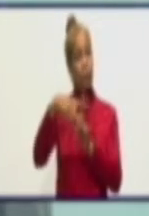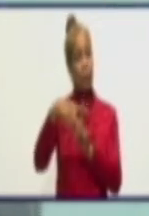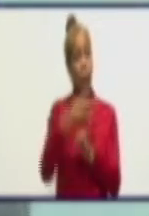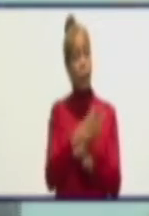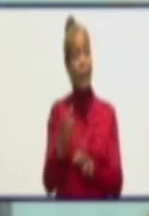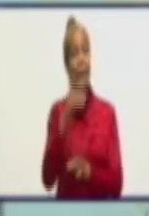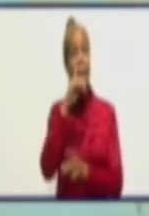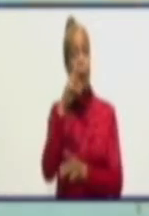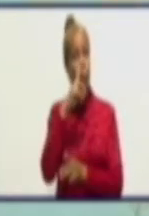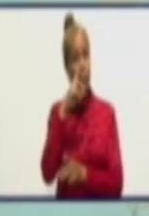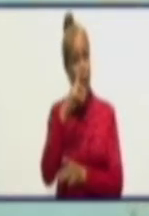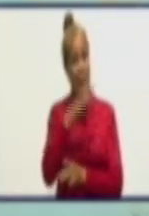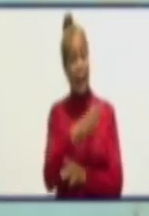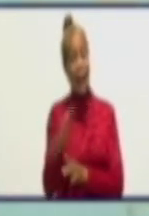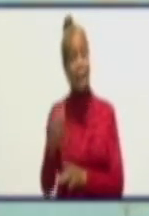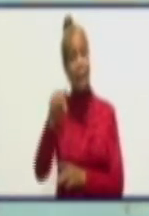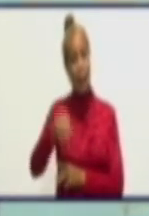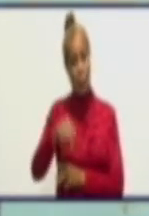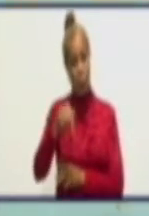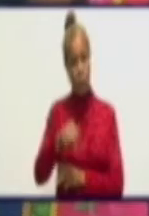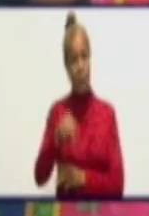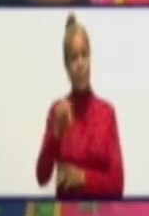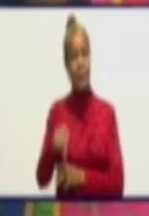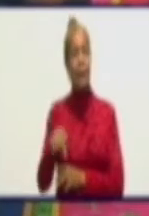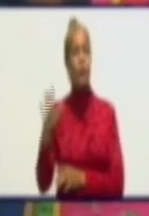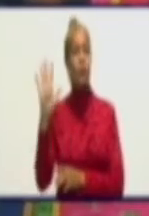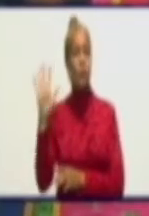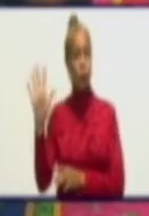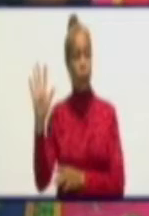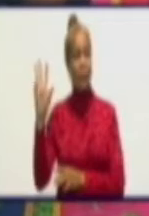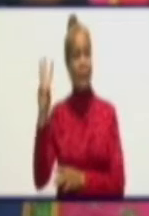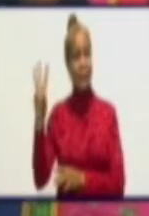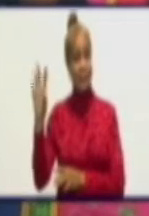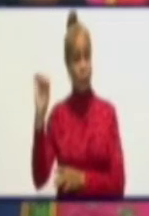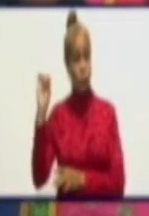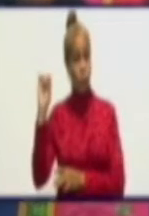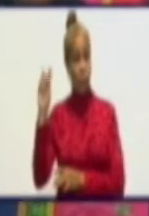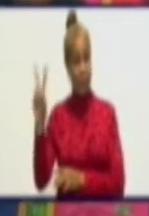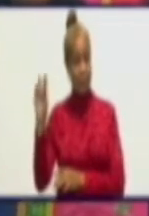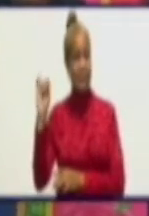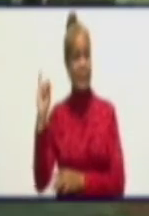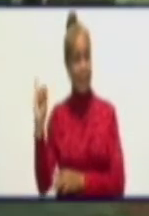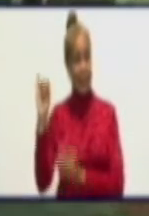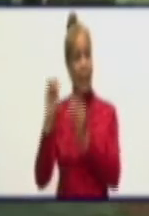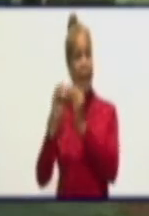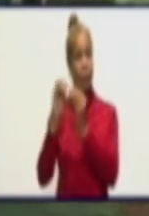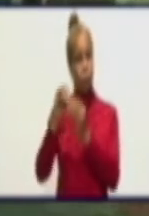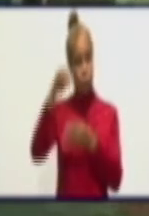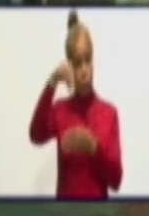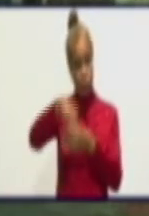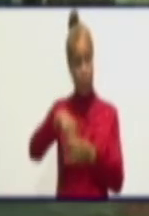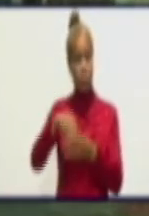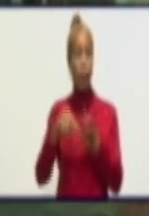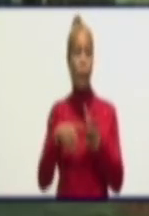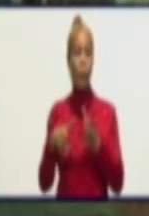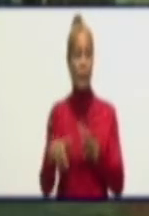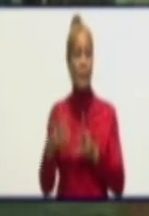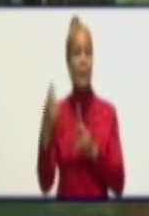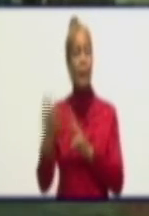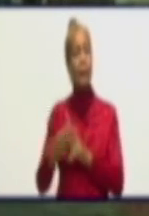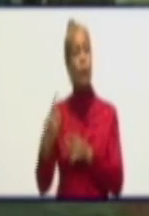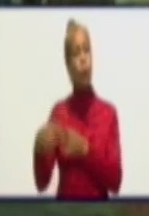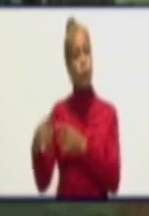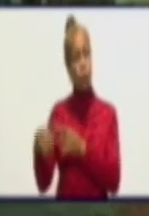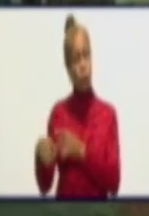la fecha. De ellos, 5.426 son autóctonos y 262 son con fuente de infección